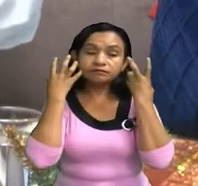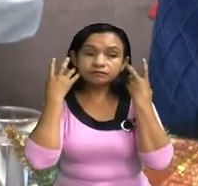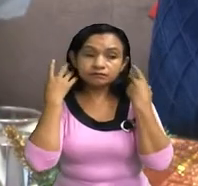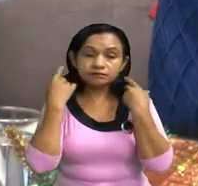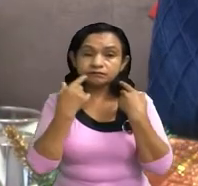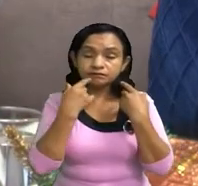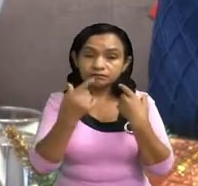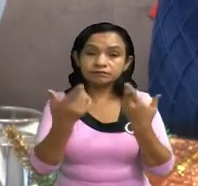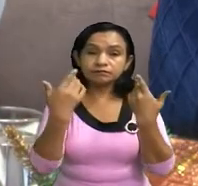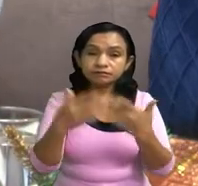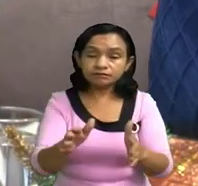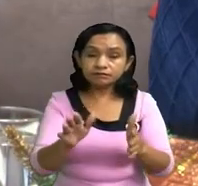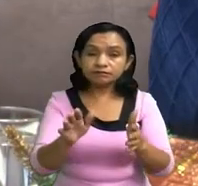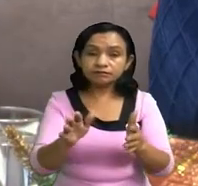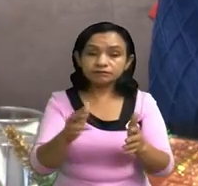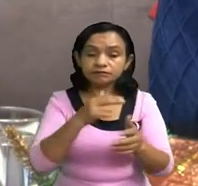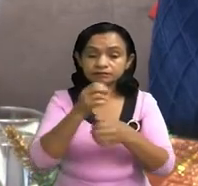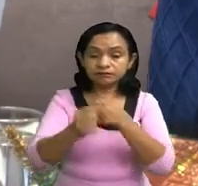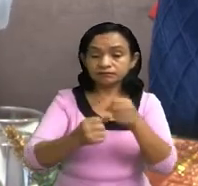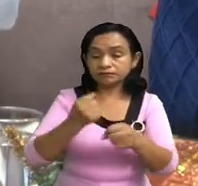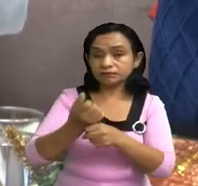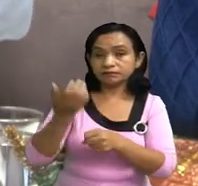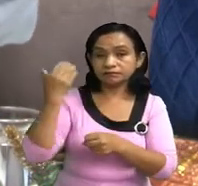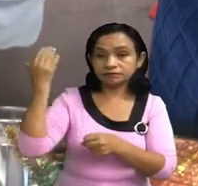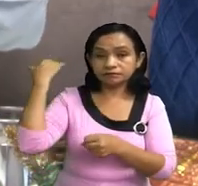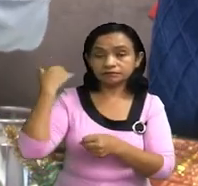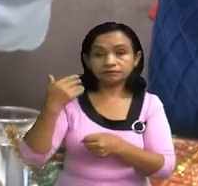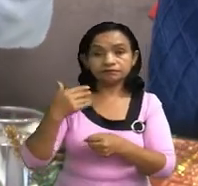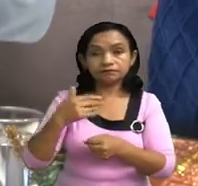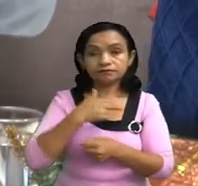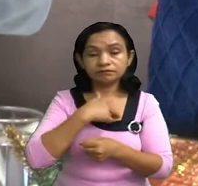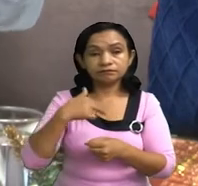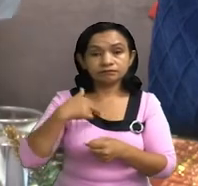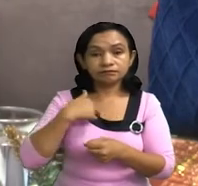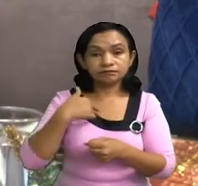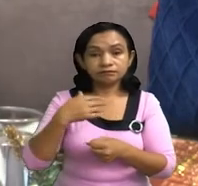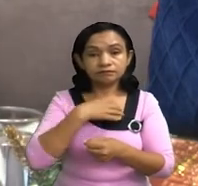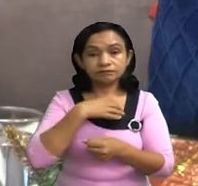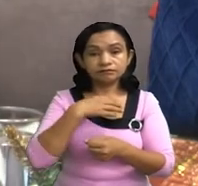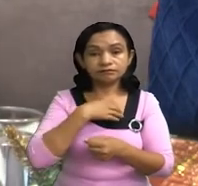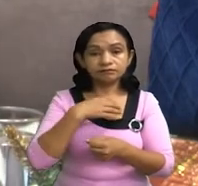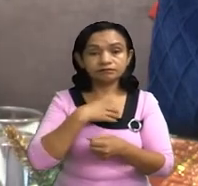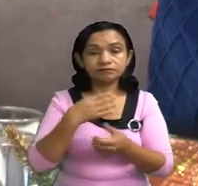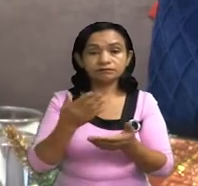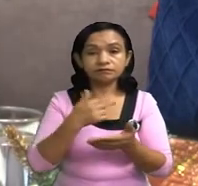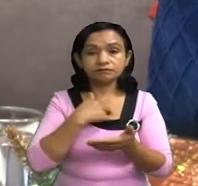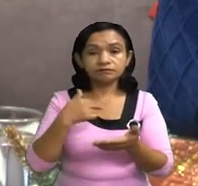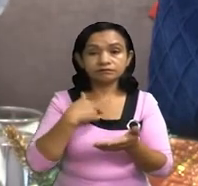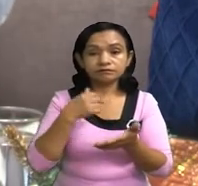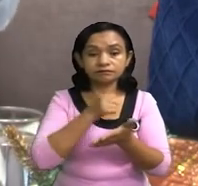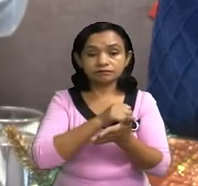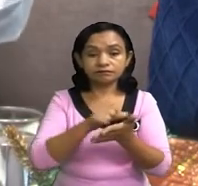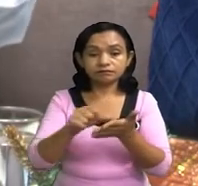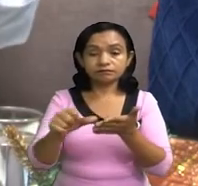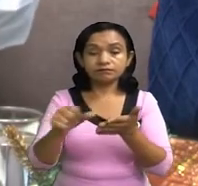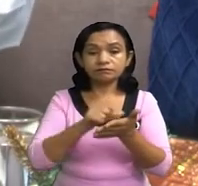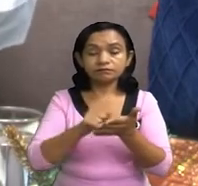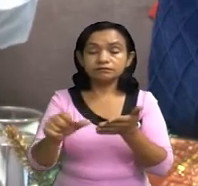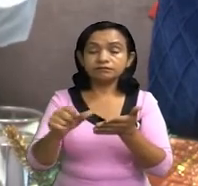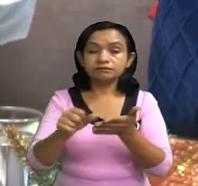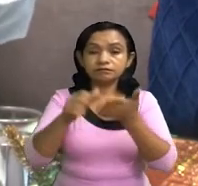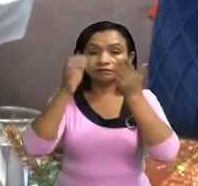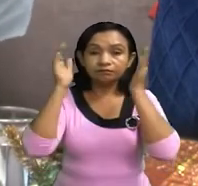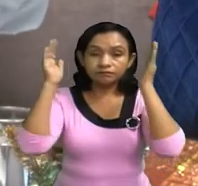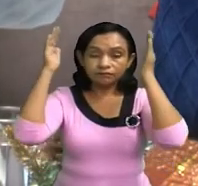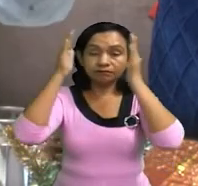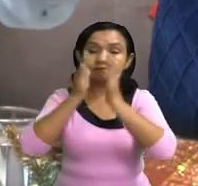que con los hechos del año pasado y cuando nosotros estábamos haciendo una carta para enviársela al Papa